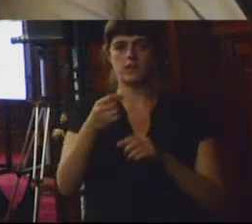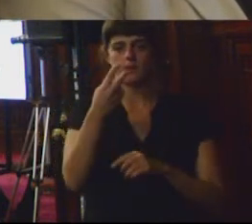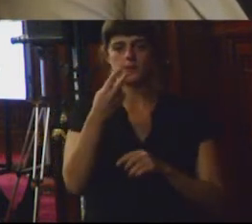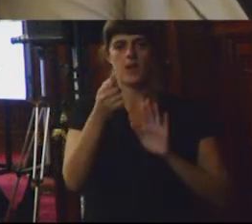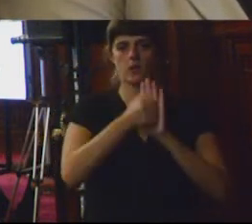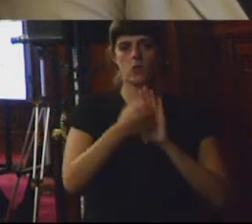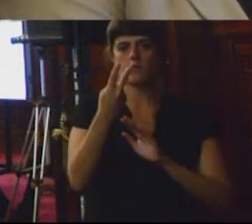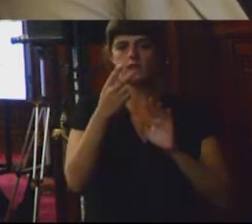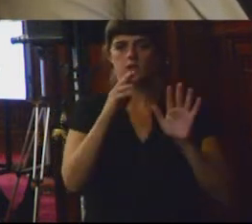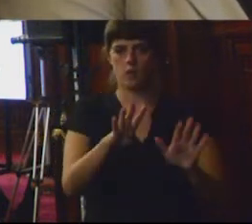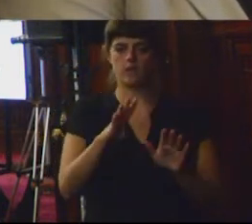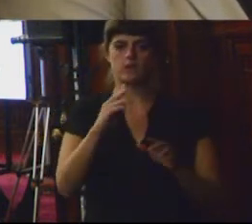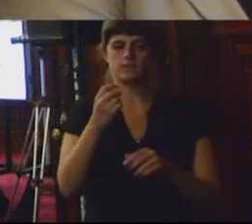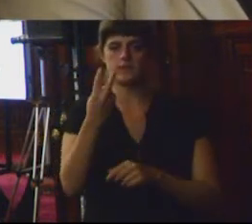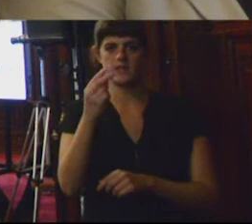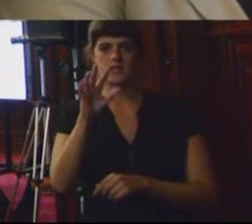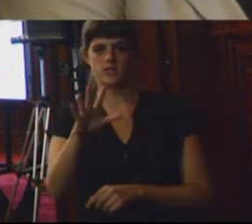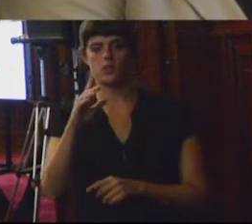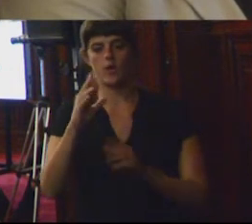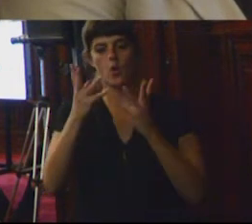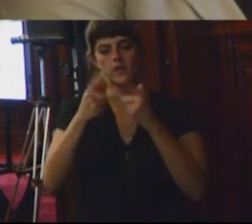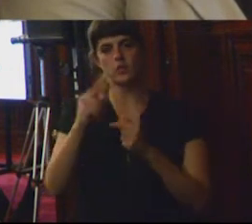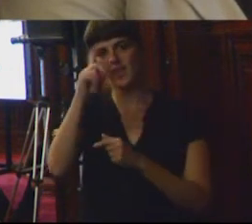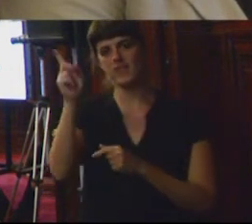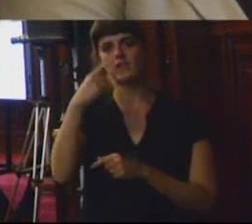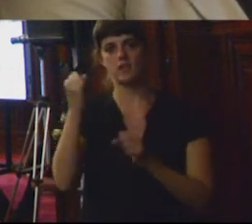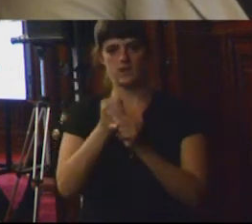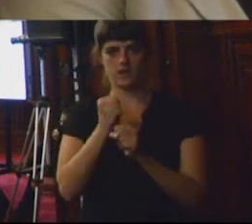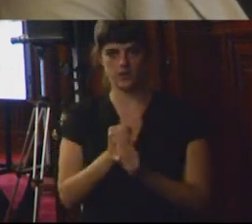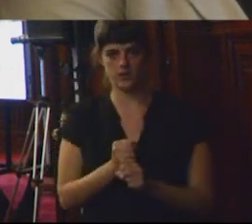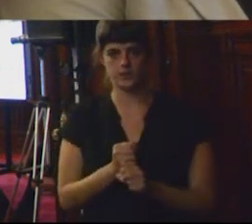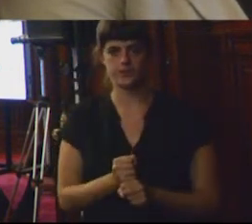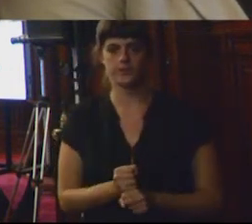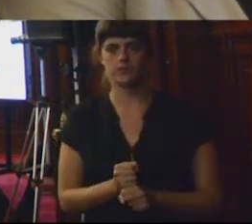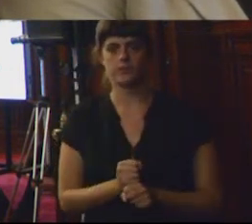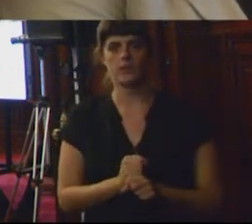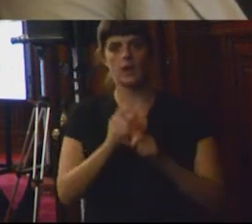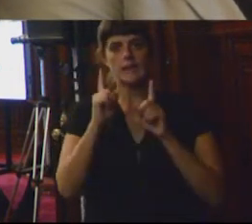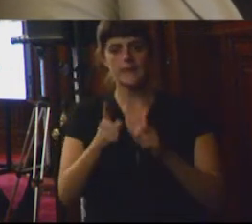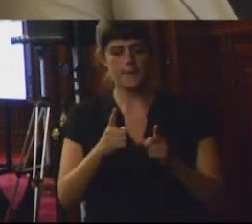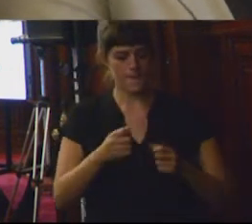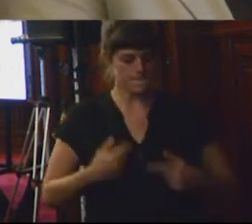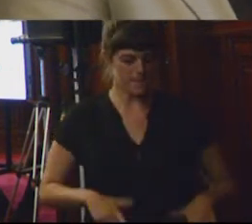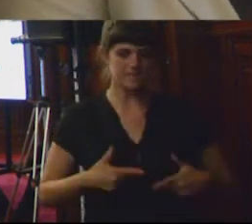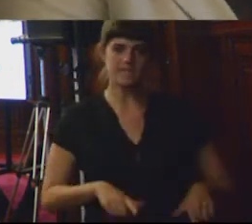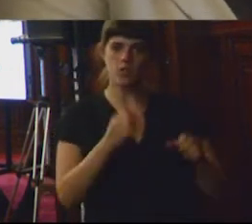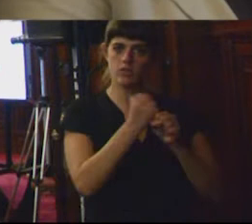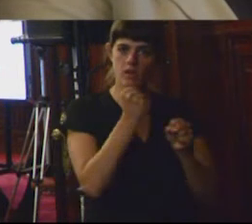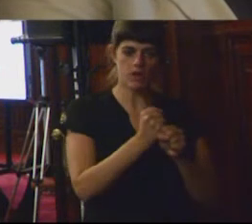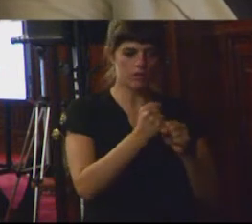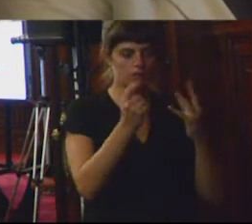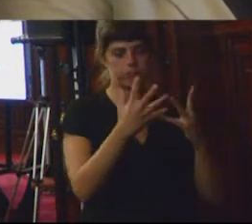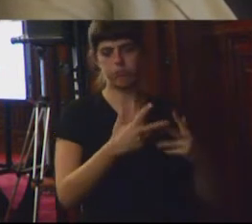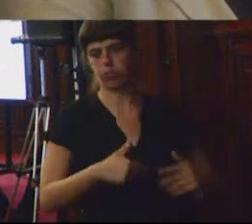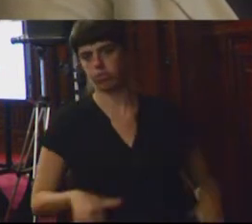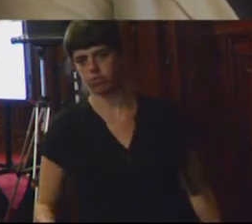viola la Organización Internacional del Trabajo, la desestructuración del trabajo,